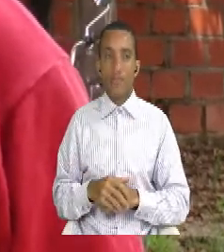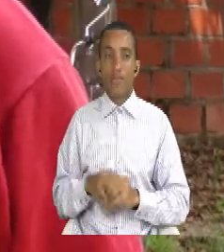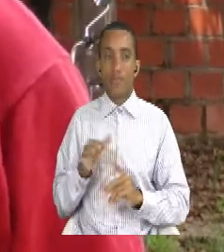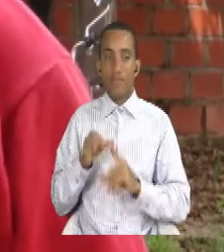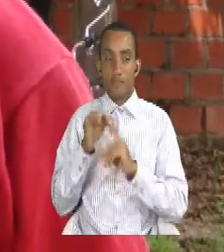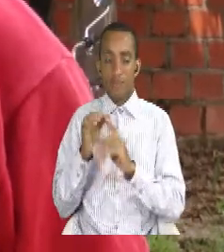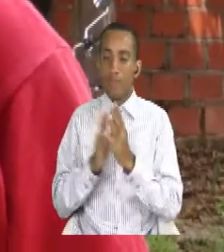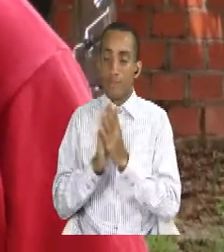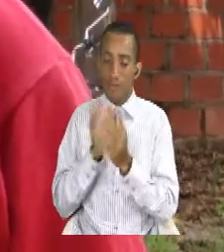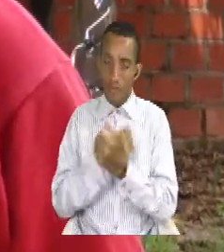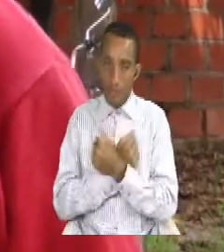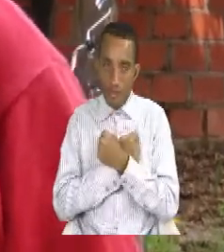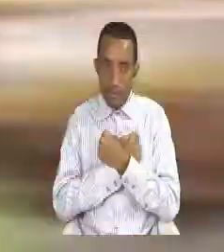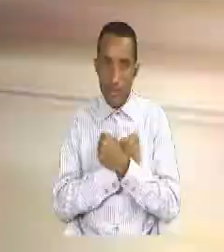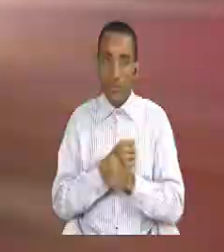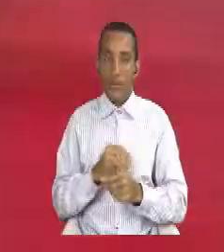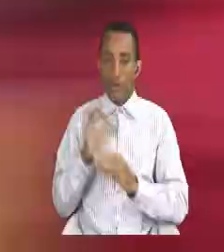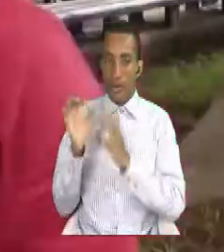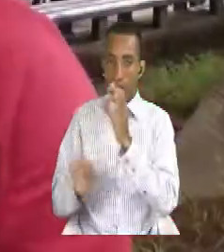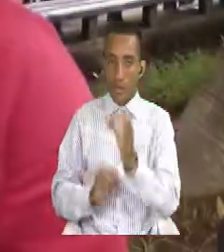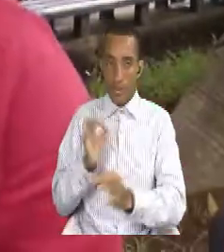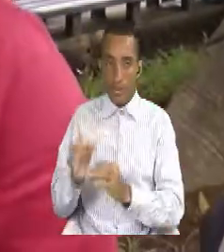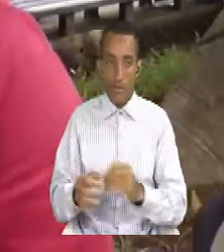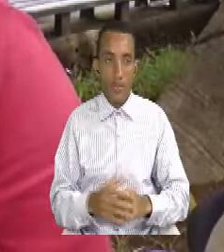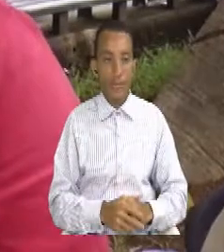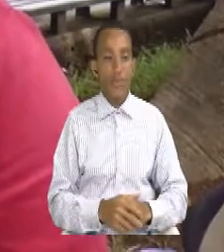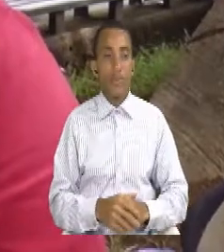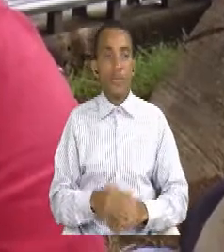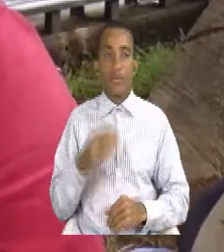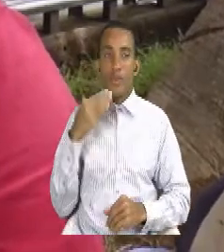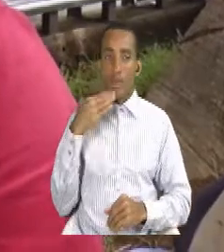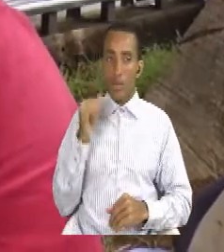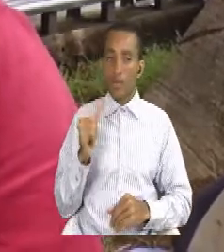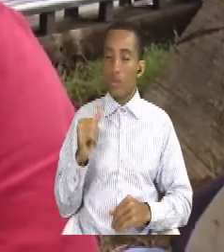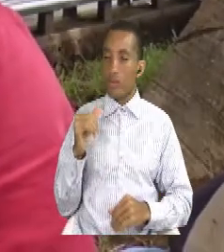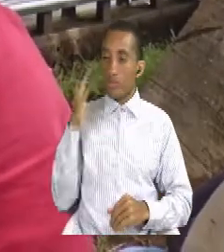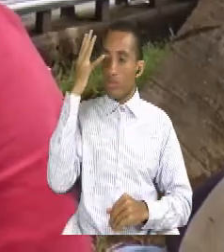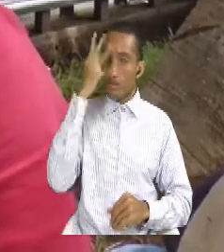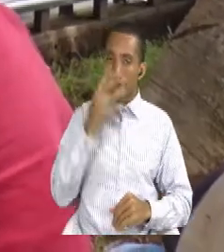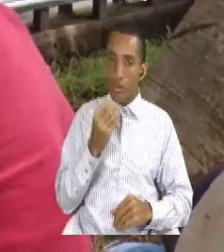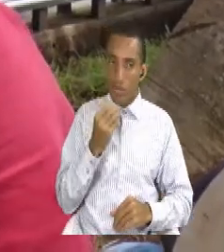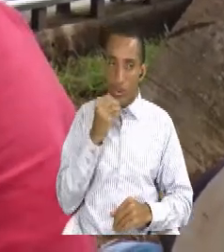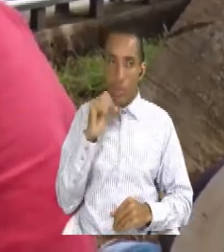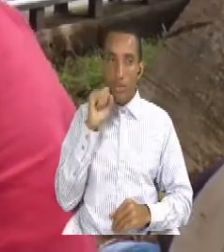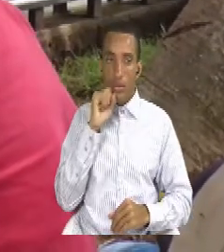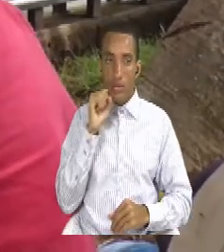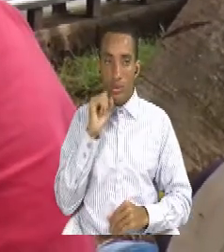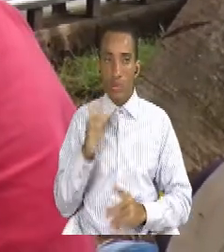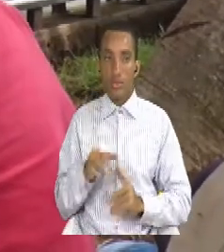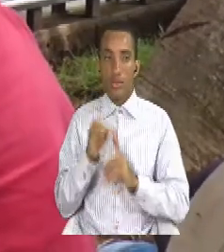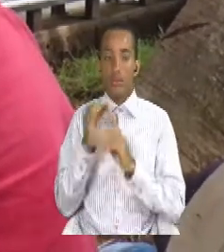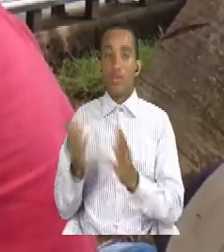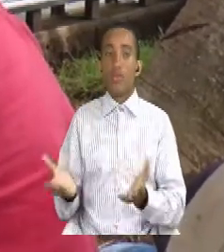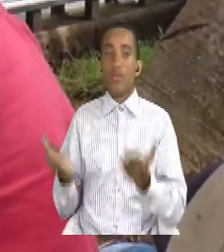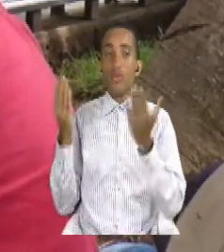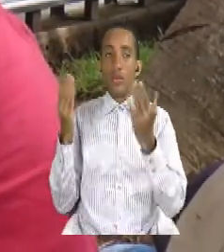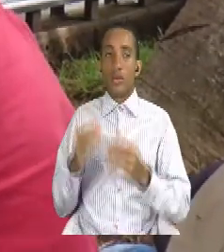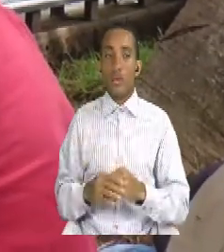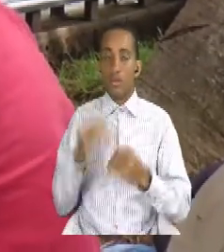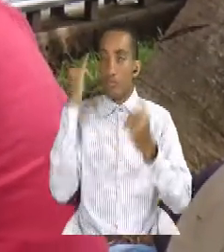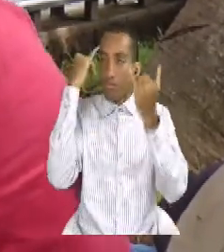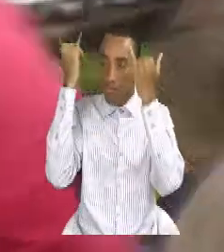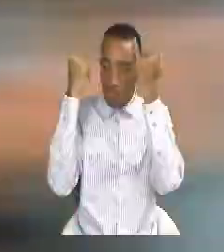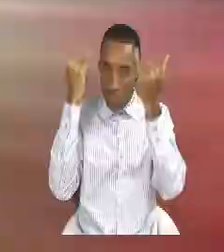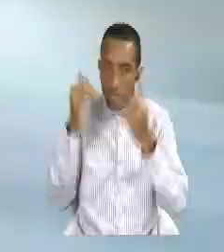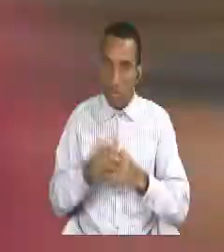esperanza, amor y proteger y quererlas. Las mujeres barranqueñas, hermosas, muy esenciales, muy creativas, muy